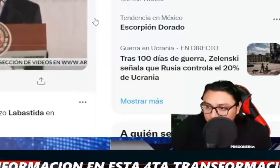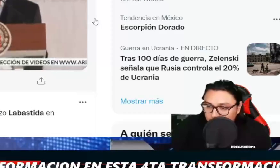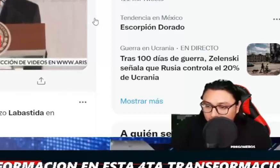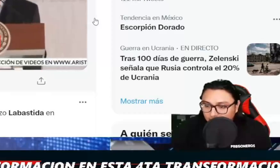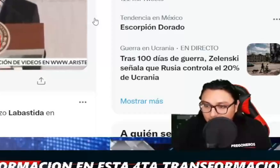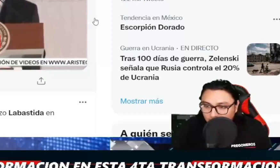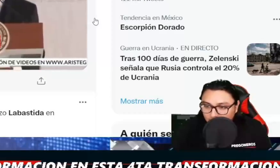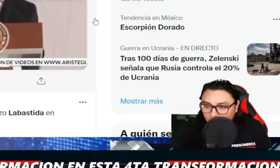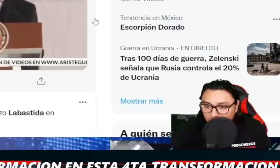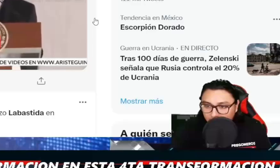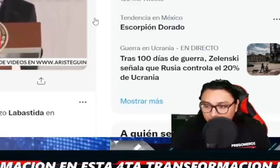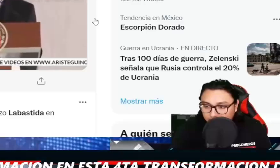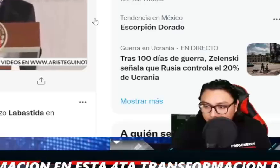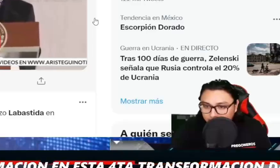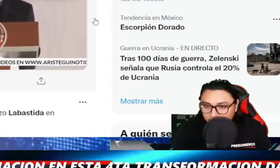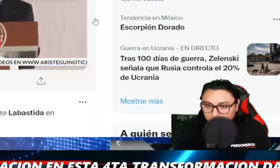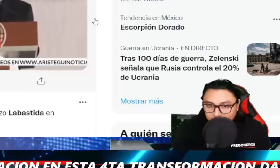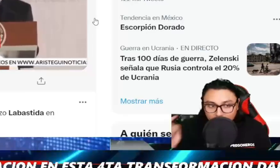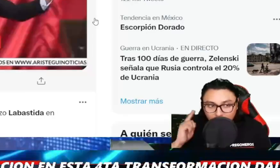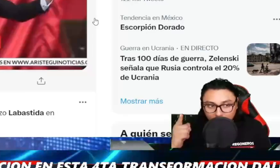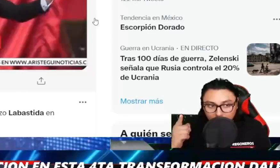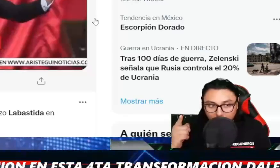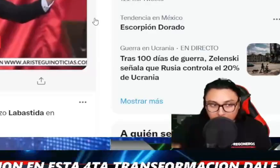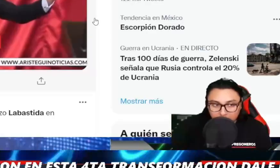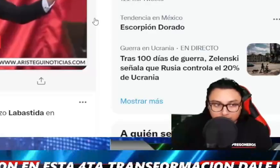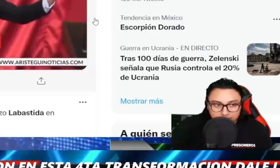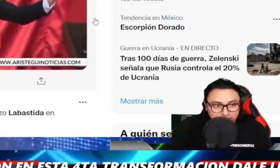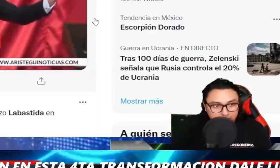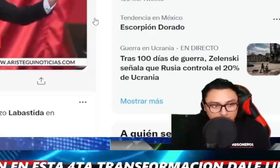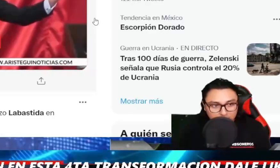te estoy diciendo lo que tú sabes perfectamente. No, que créeme que no tengo idea.